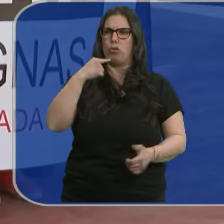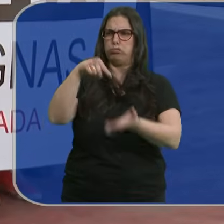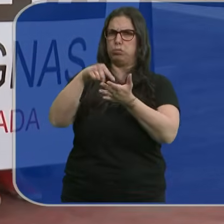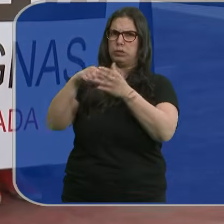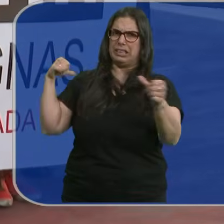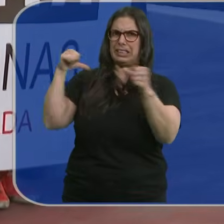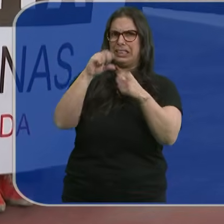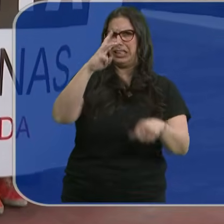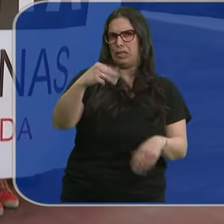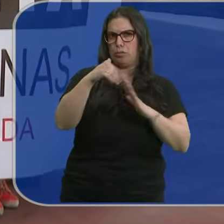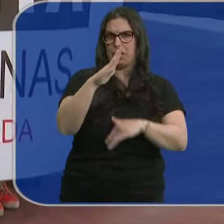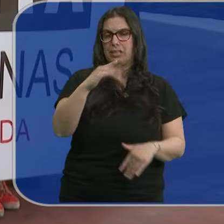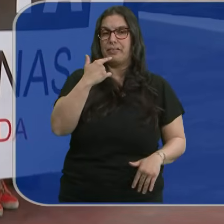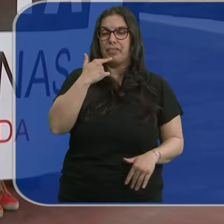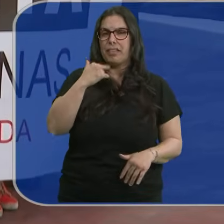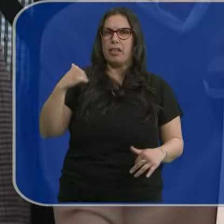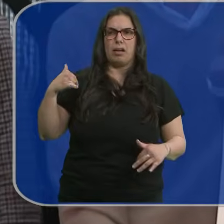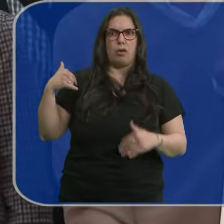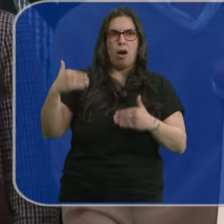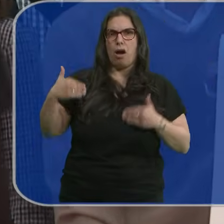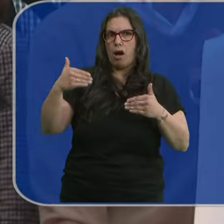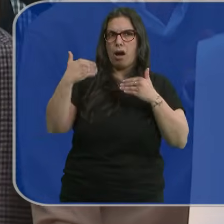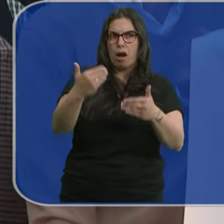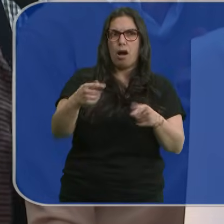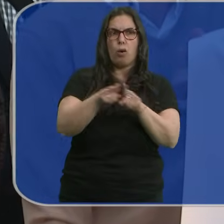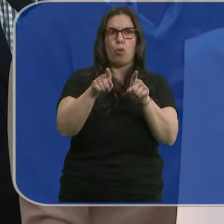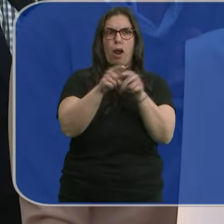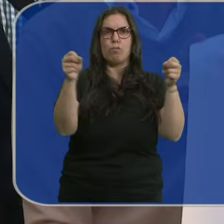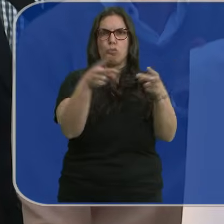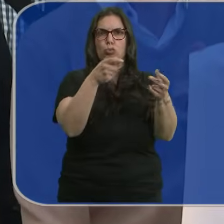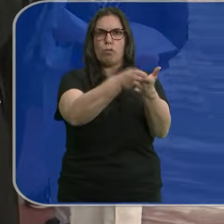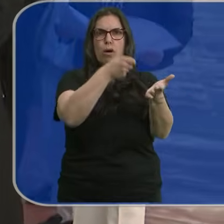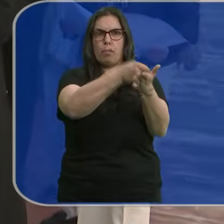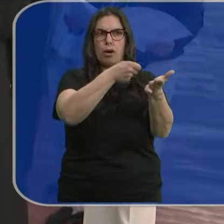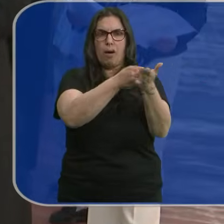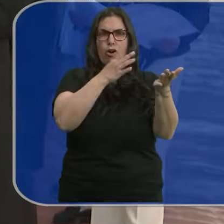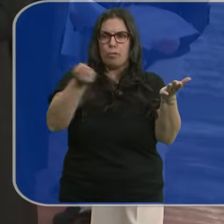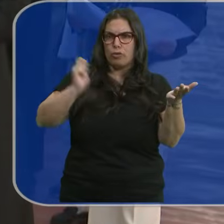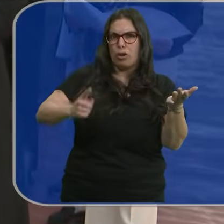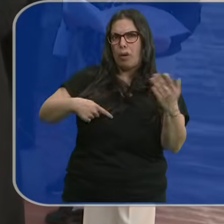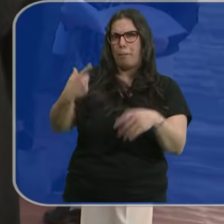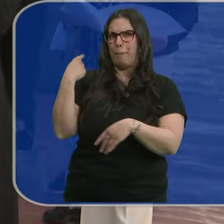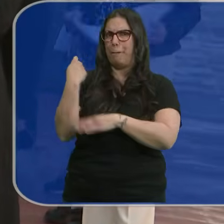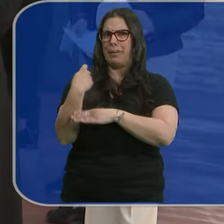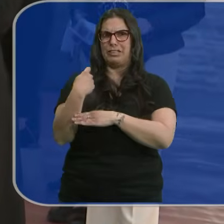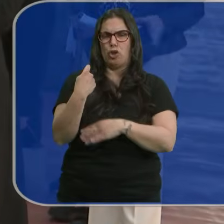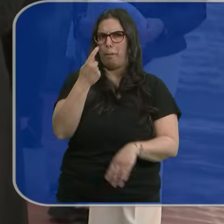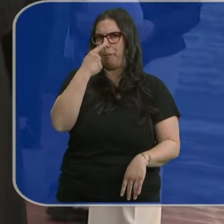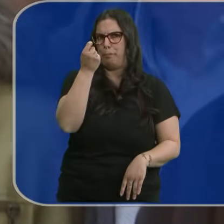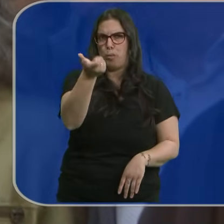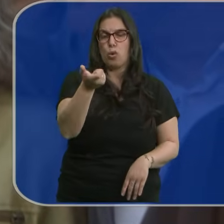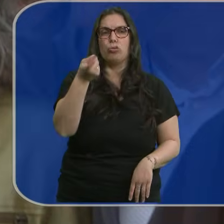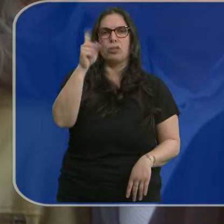hace más de 3 años. Denuncian que tras décadas de cotización en la mutualidad, muchos profesionales se enfrentan a pensiones muy bajas. También